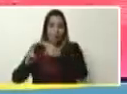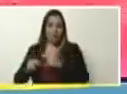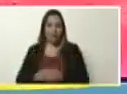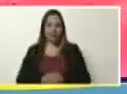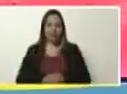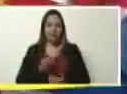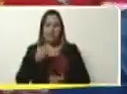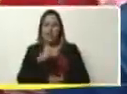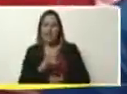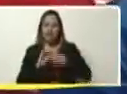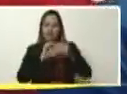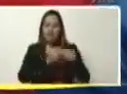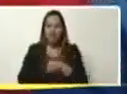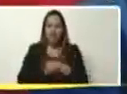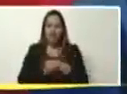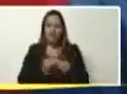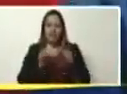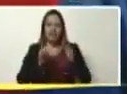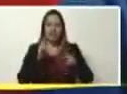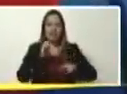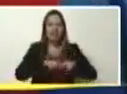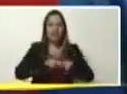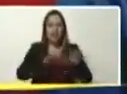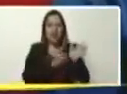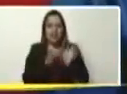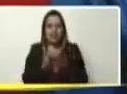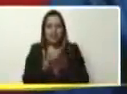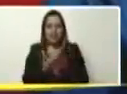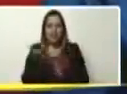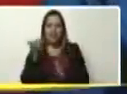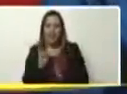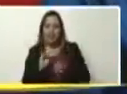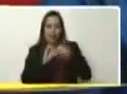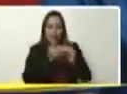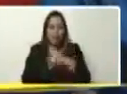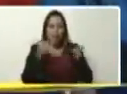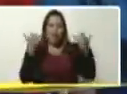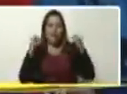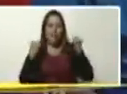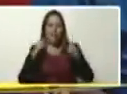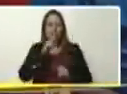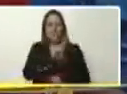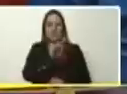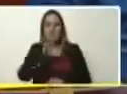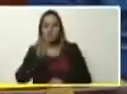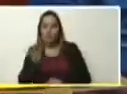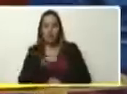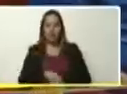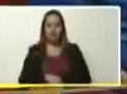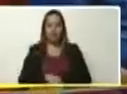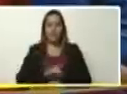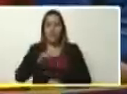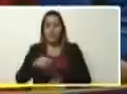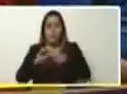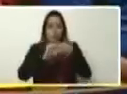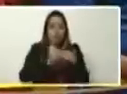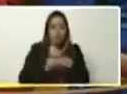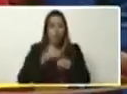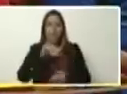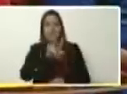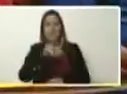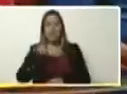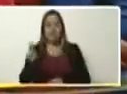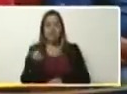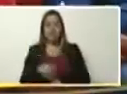se va preparando el niño Jesús, se va preparando la fiesta del 24, y se va preparando el